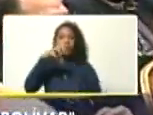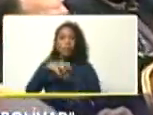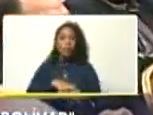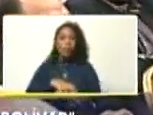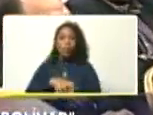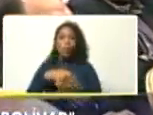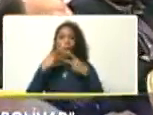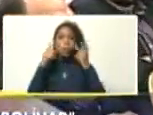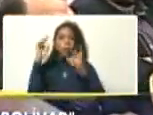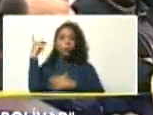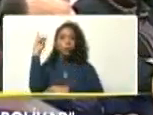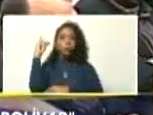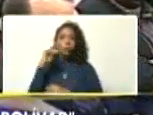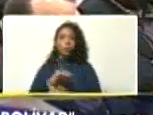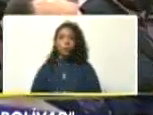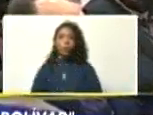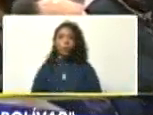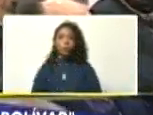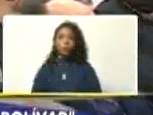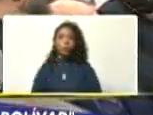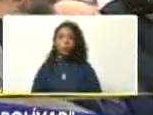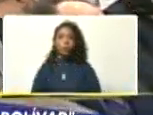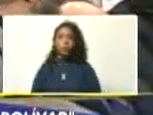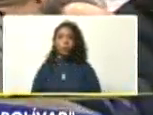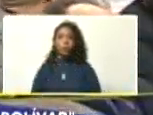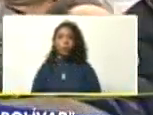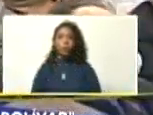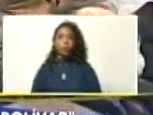Plurinacional de Bolivia. ¿Dónde está?